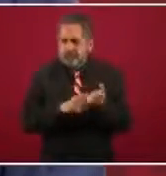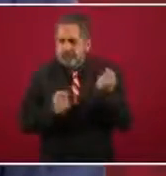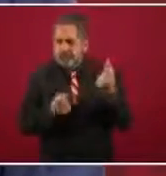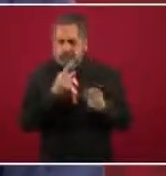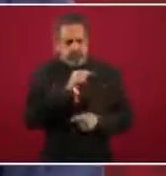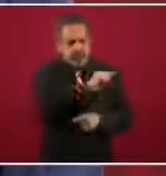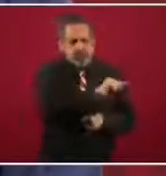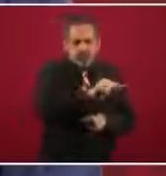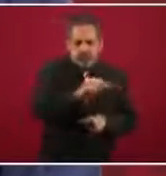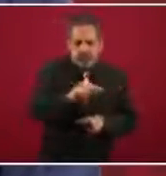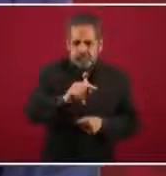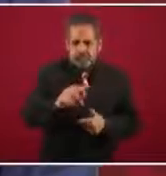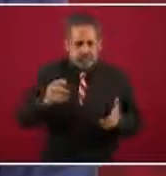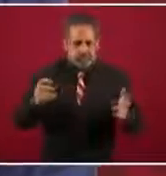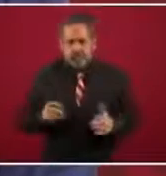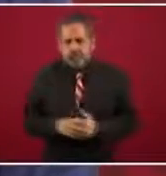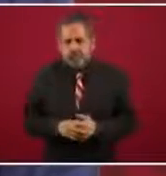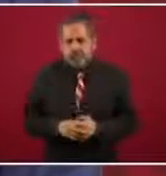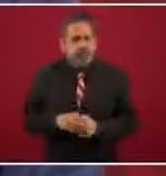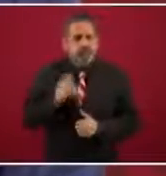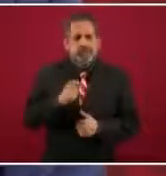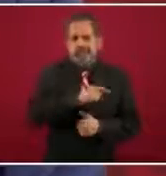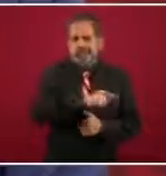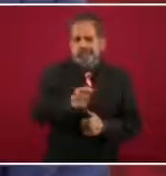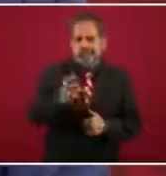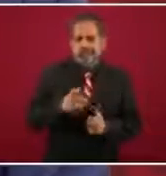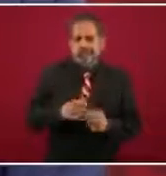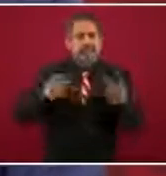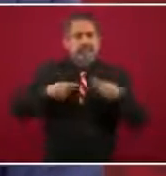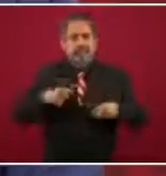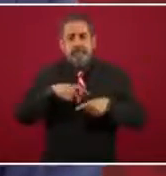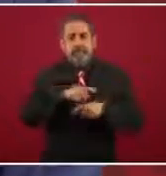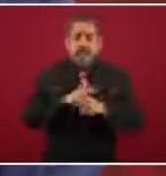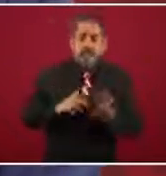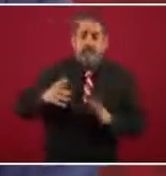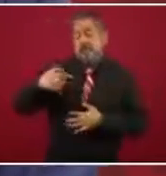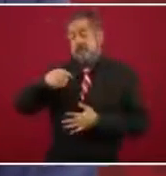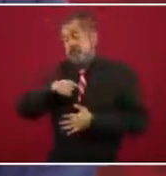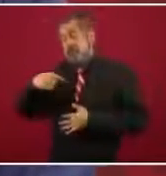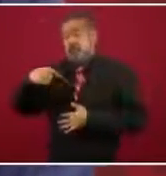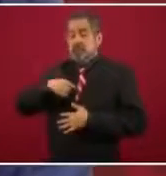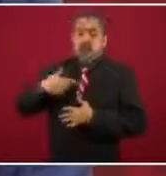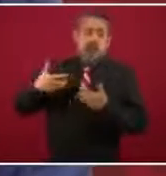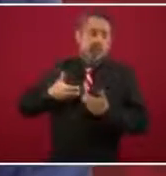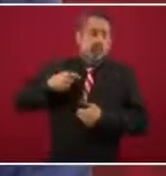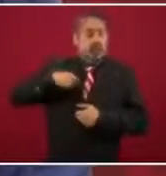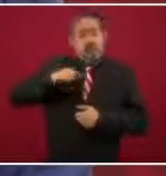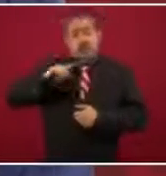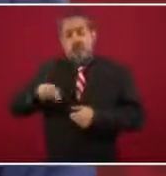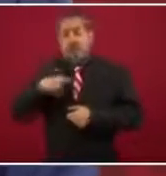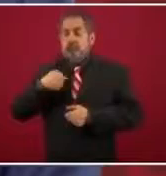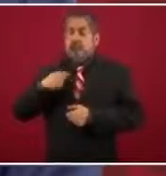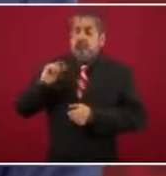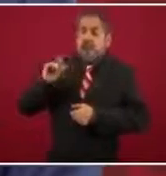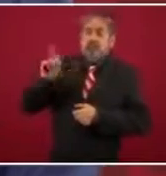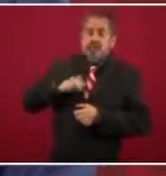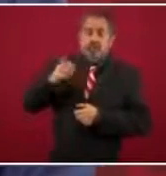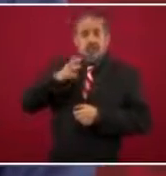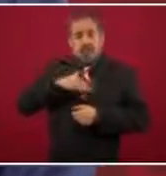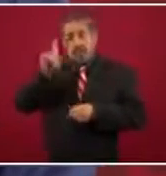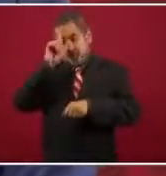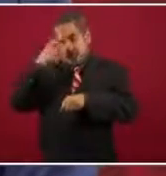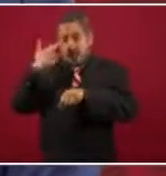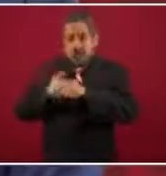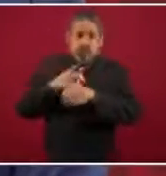la plaga de gente que se hace pasar por funcionarios,